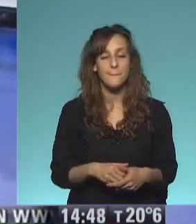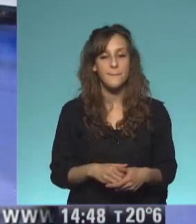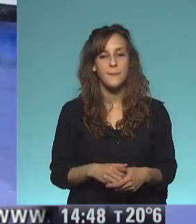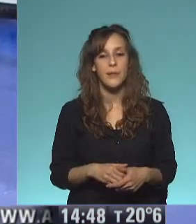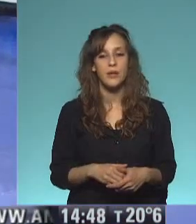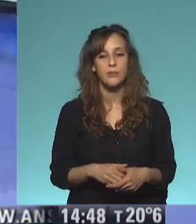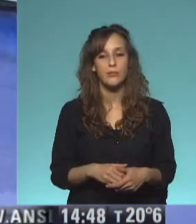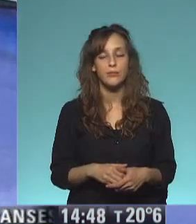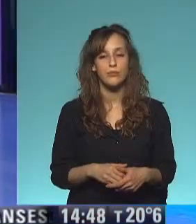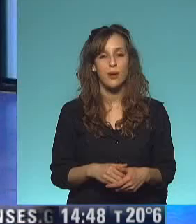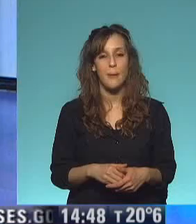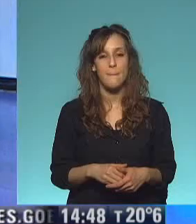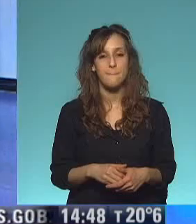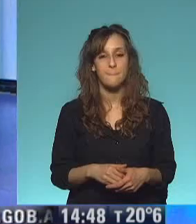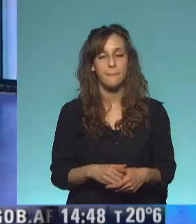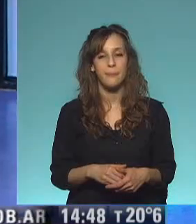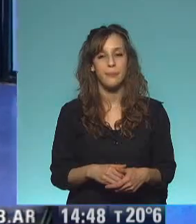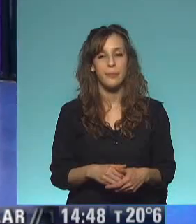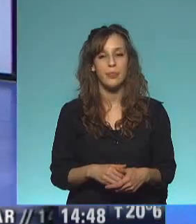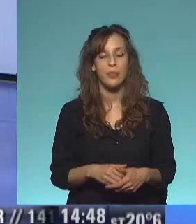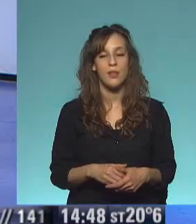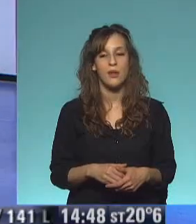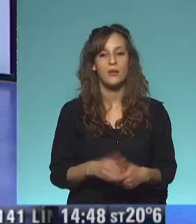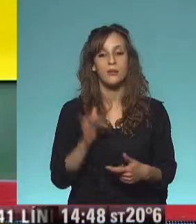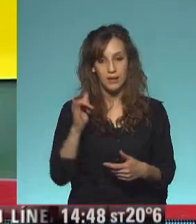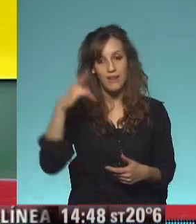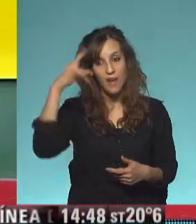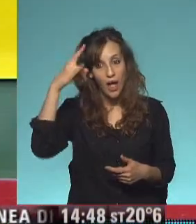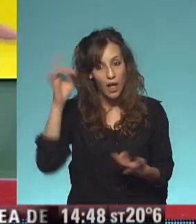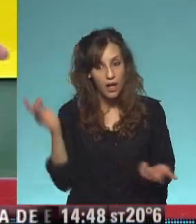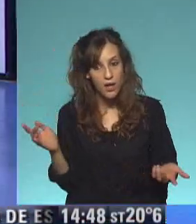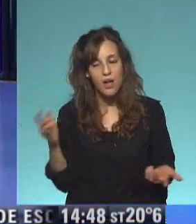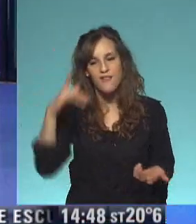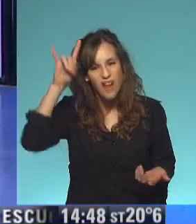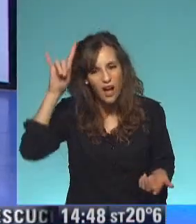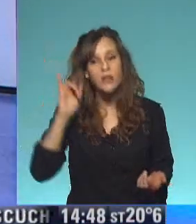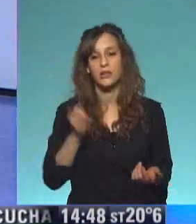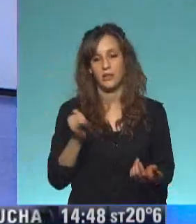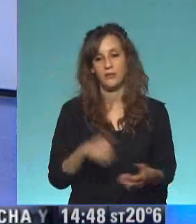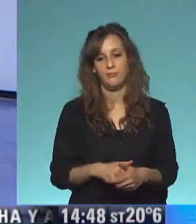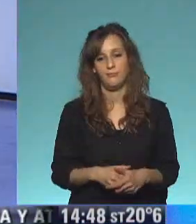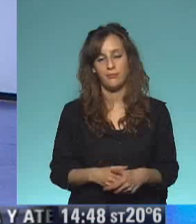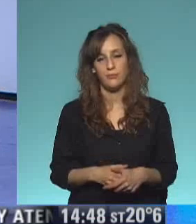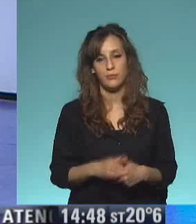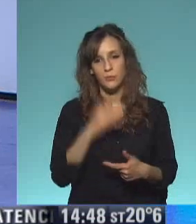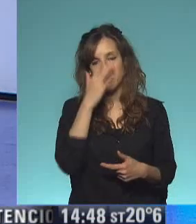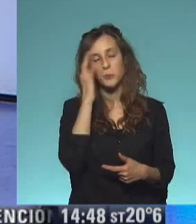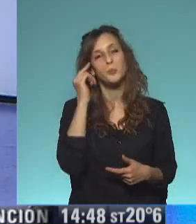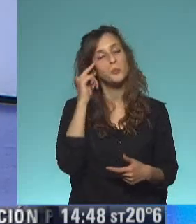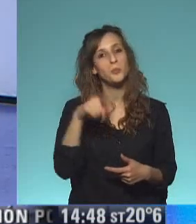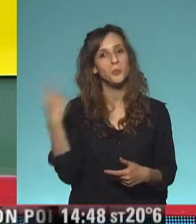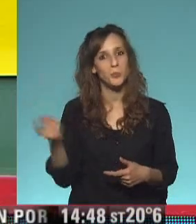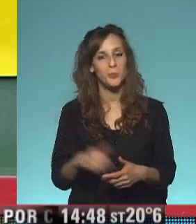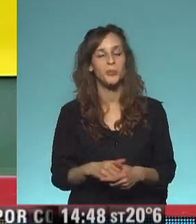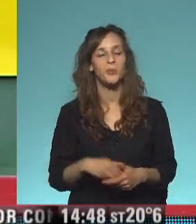no, no, no. Acá, Emiliano, eso, no, sí, otra respuesta. Dijeron otra cosa. Sí, era la vaca. Ah, ¿era la vaca? Sí. Ah. Pensé que habían dicho otra cosa. No,